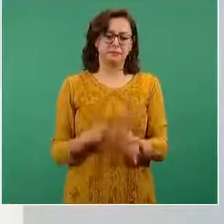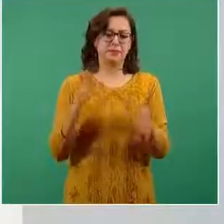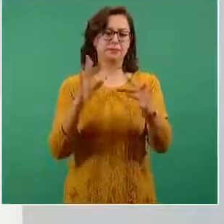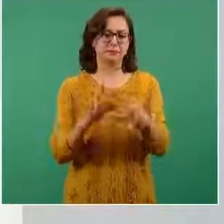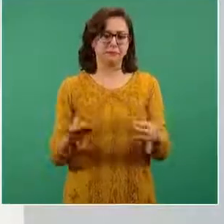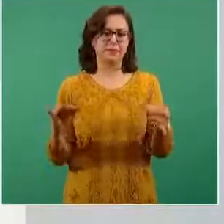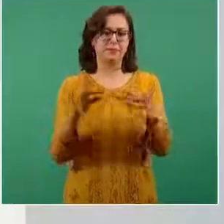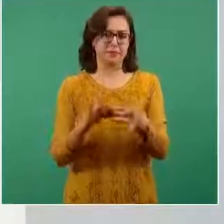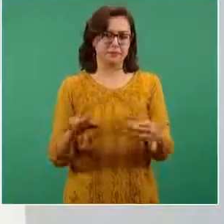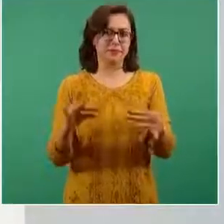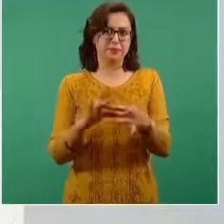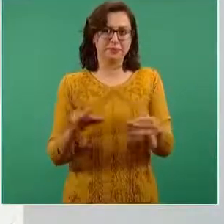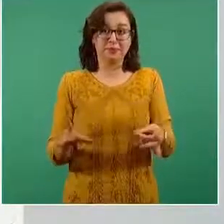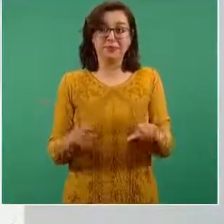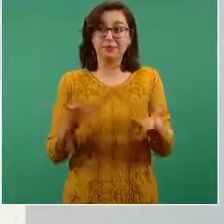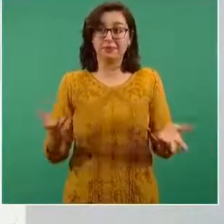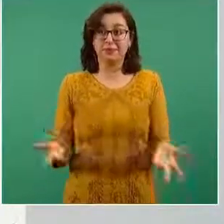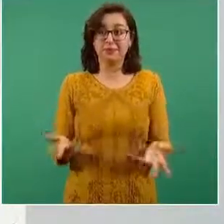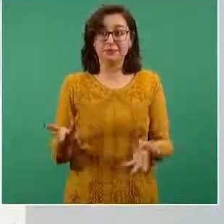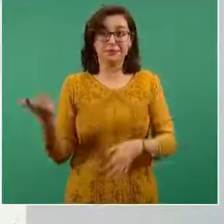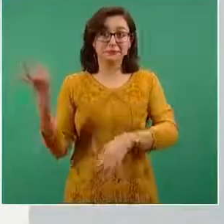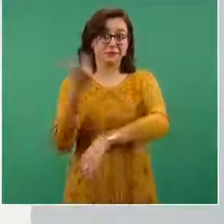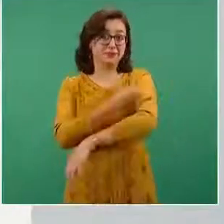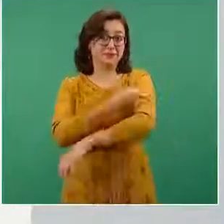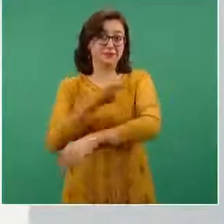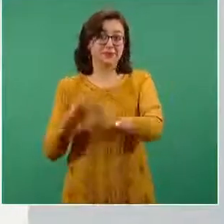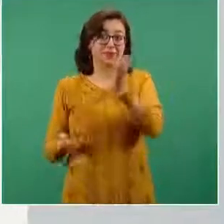actualidad existen todavía pocas